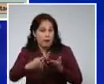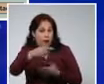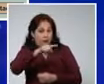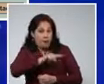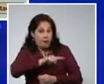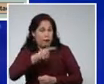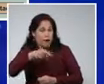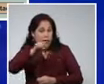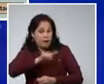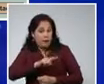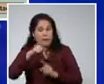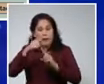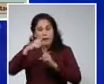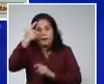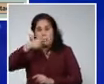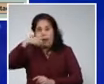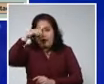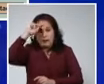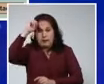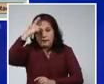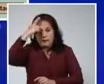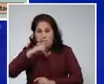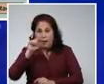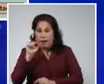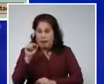las tasas de incidencia, pues